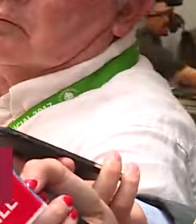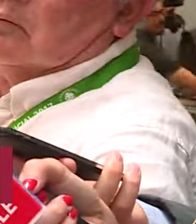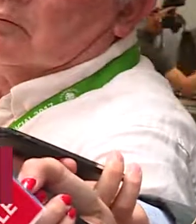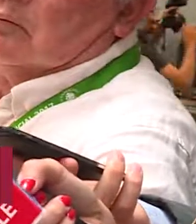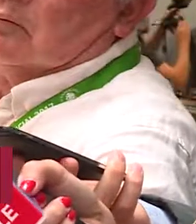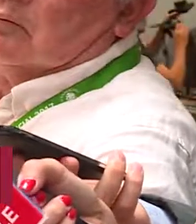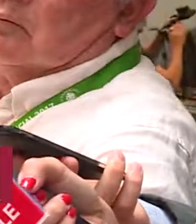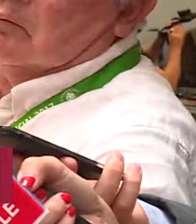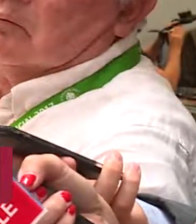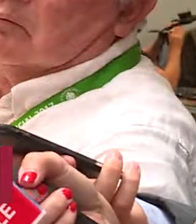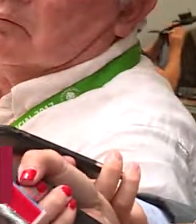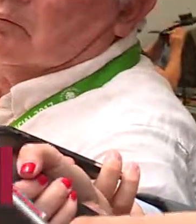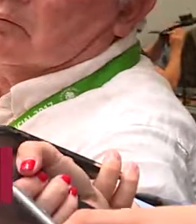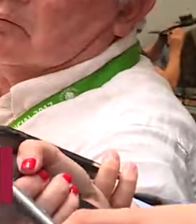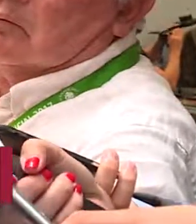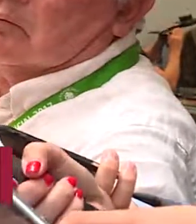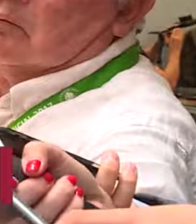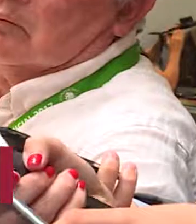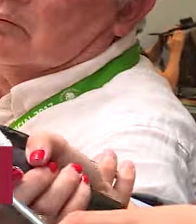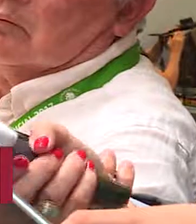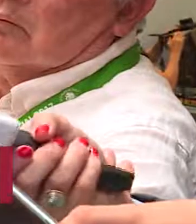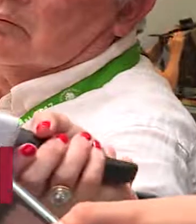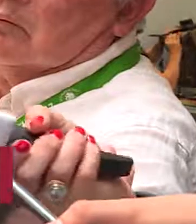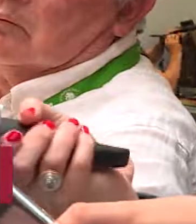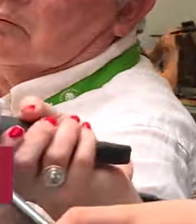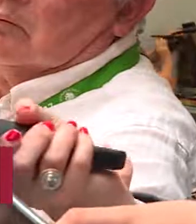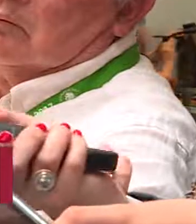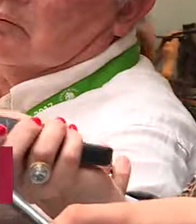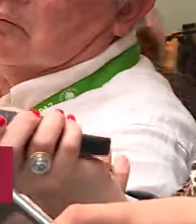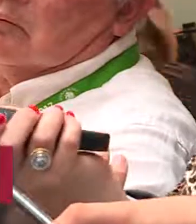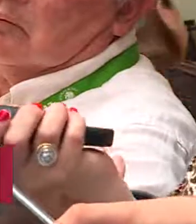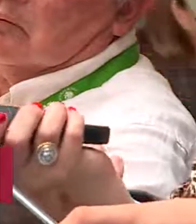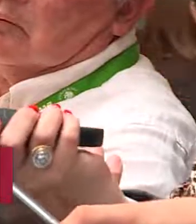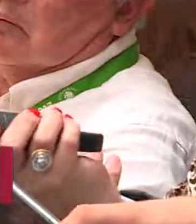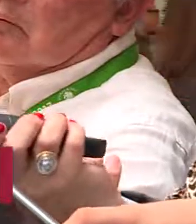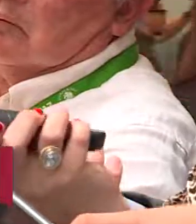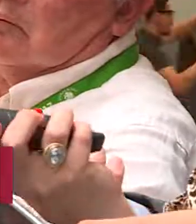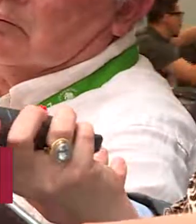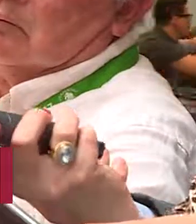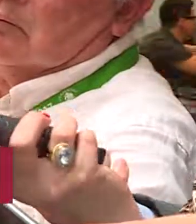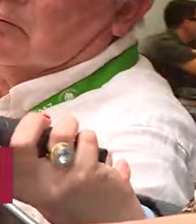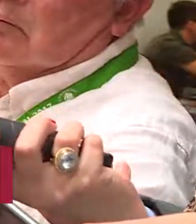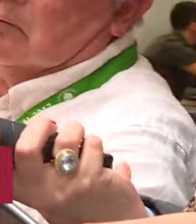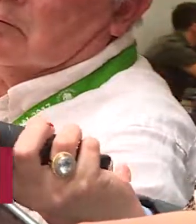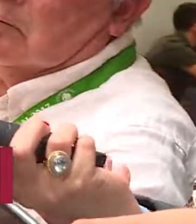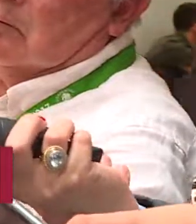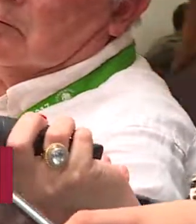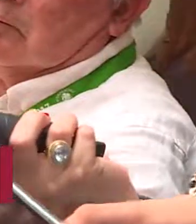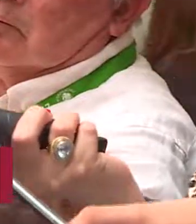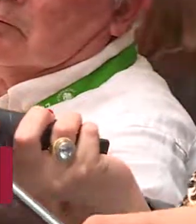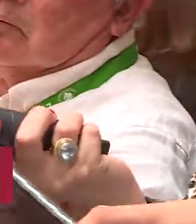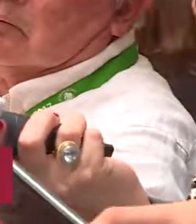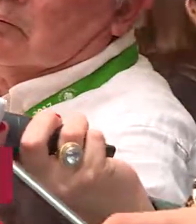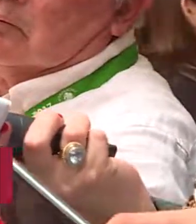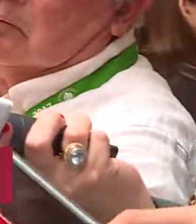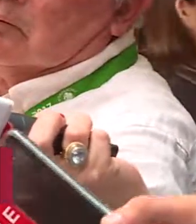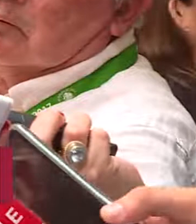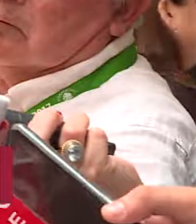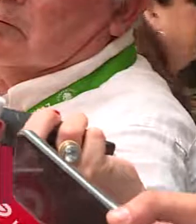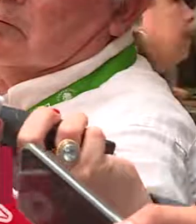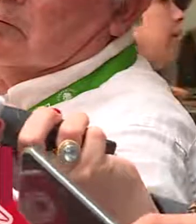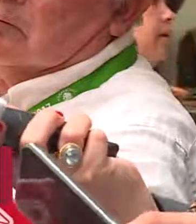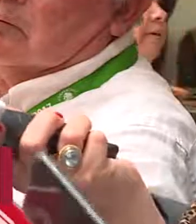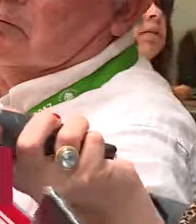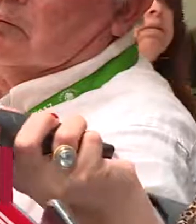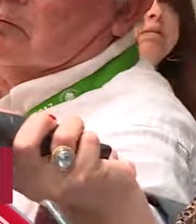justifique, acepte o niegue que en Chile en un periodo histórico estas existieron. Sin